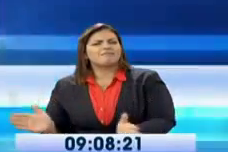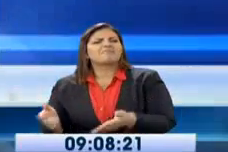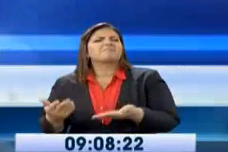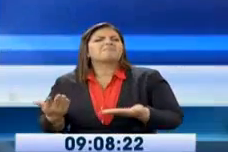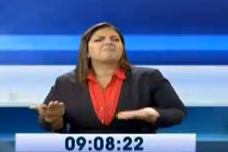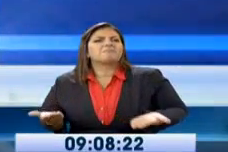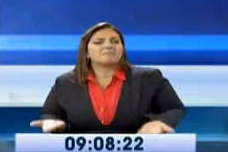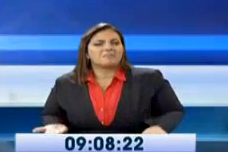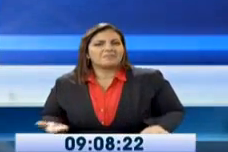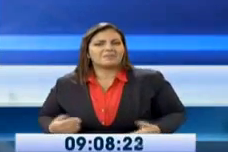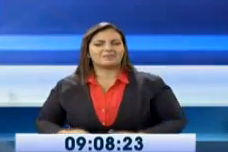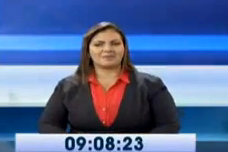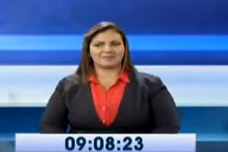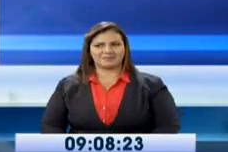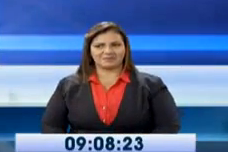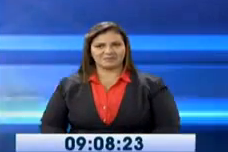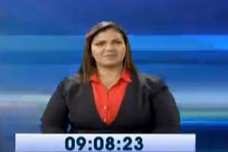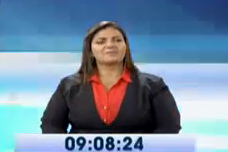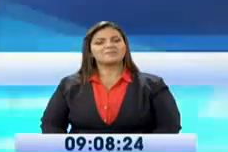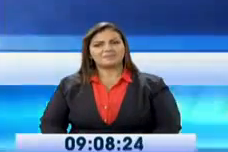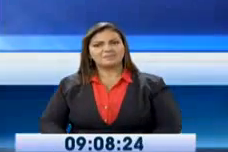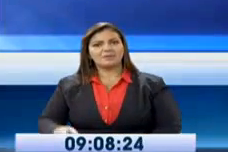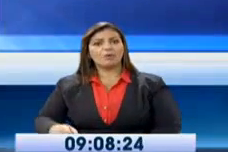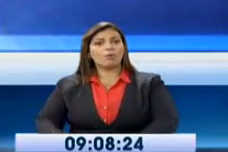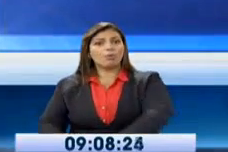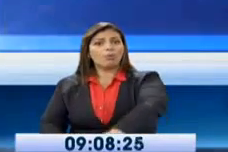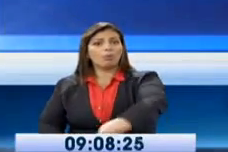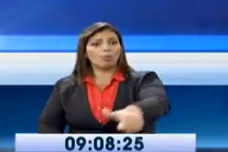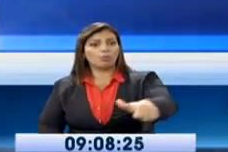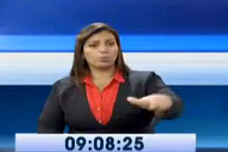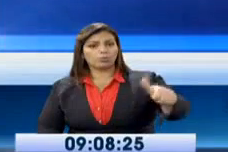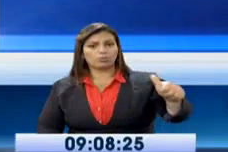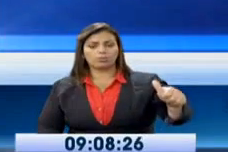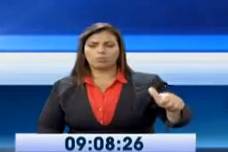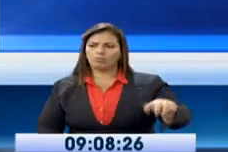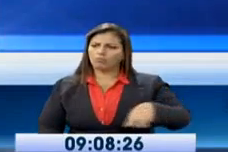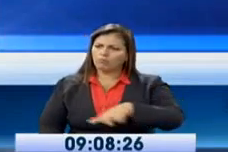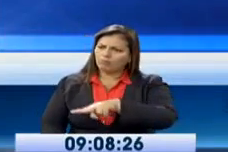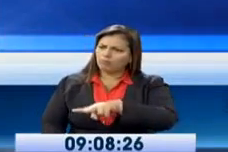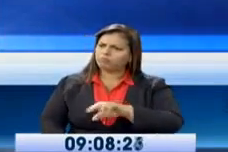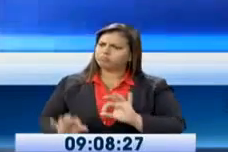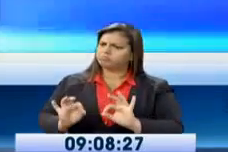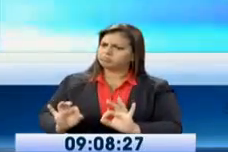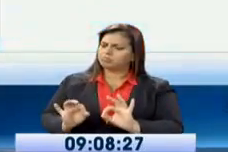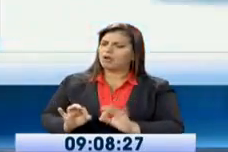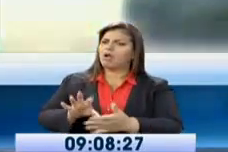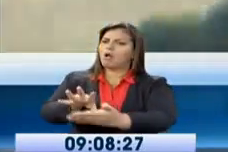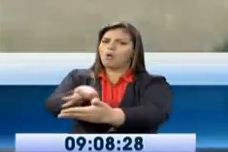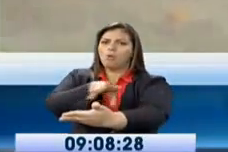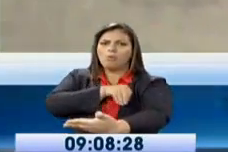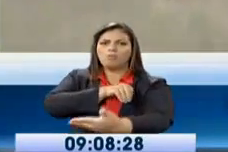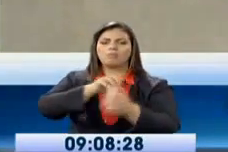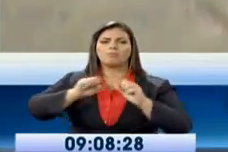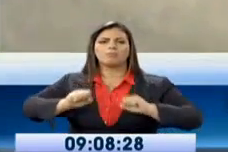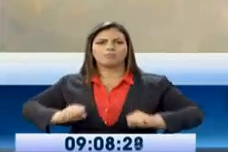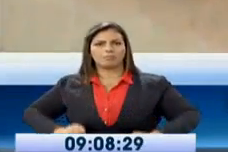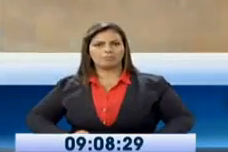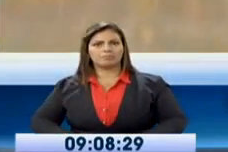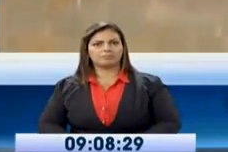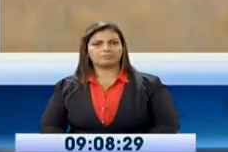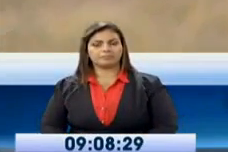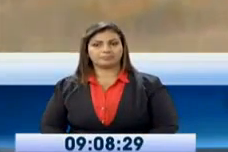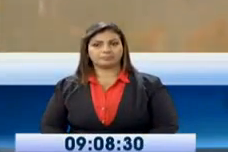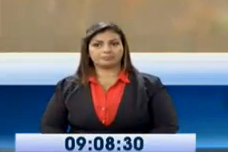que continúe de la misma manera y que los demás compañeros también aprendan de él, ¿no? Del buen ejemplo que él está dando. Tras su acción,